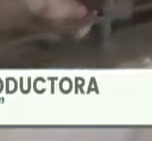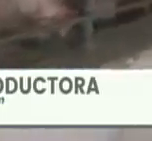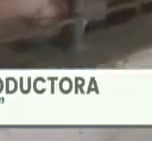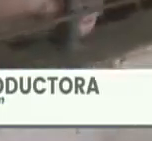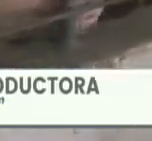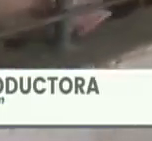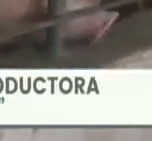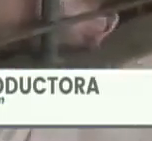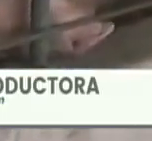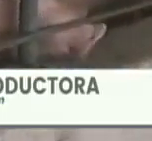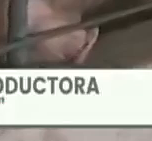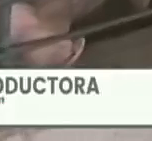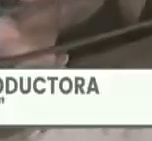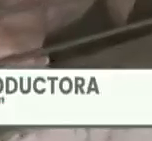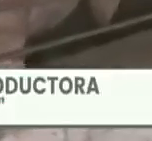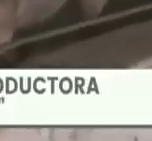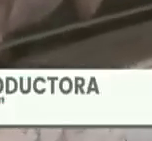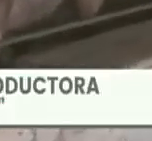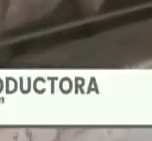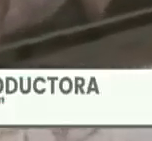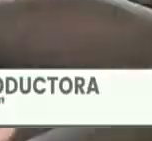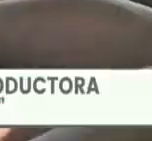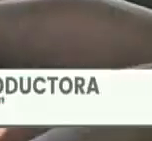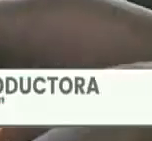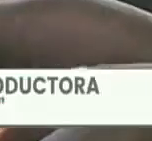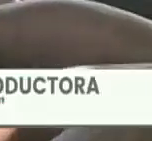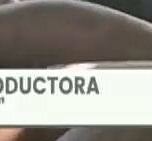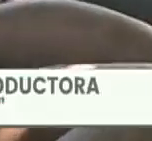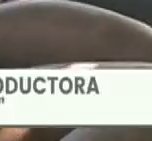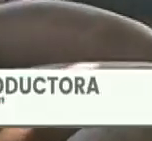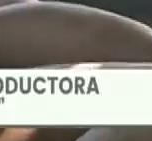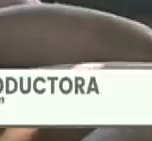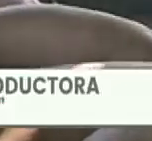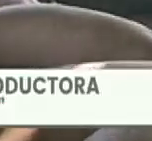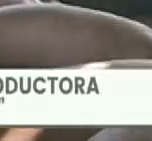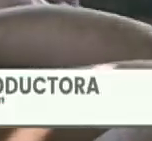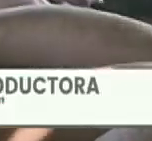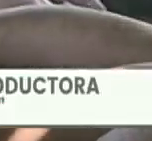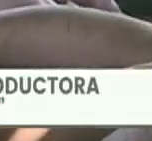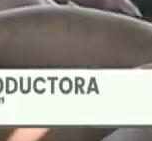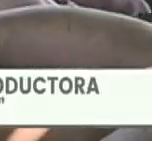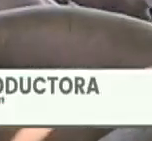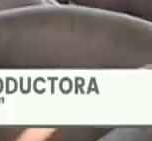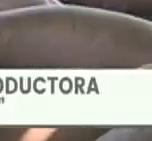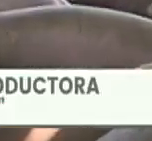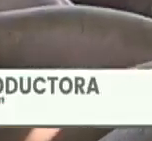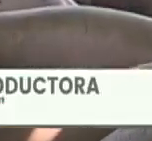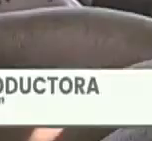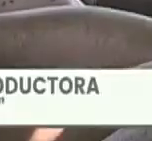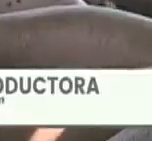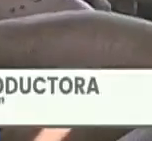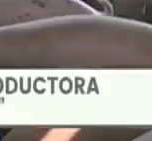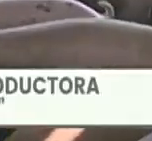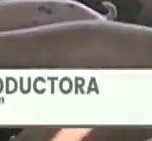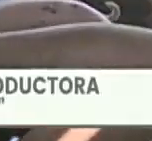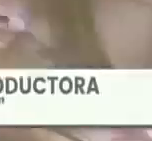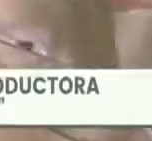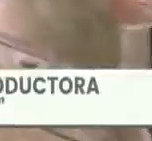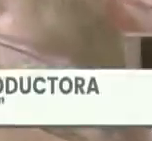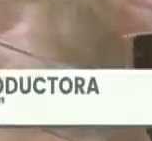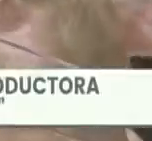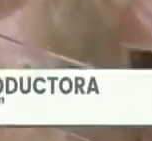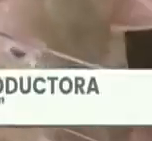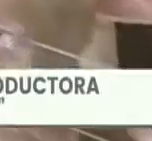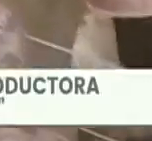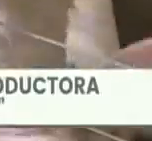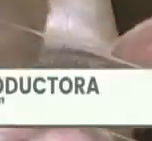nos complacemos en darle el uso de la palabra al doctor William Mejía, quien es el médico veterinario y profesor que